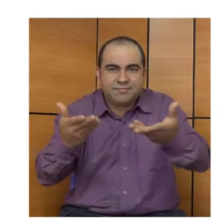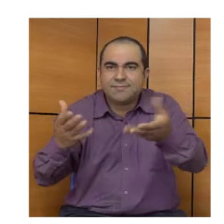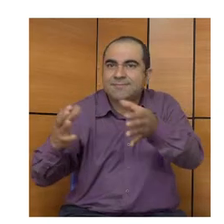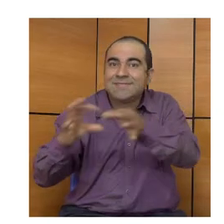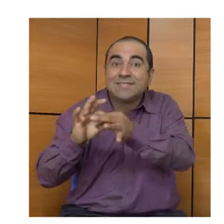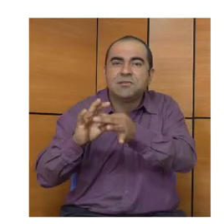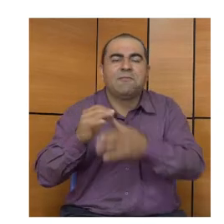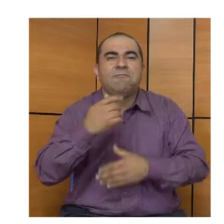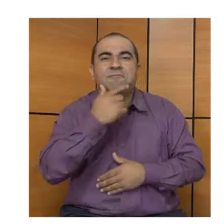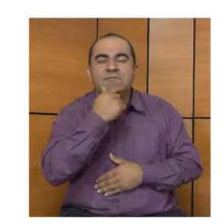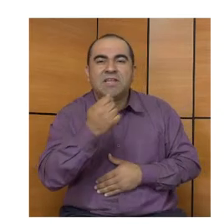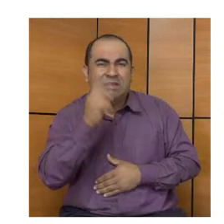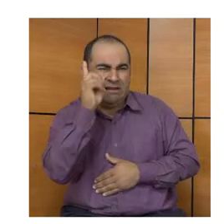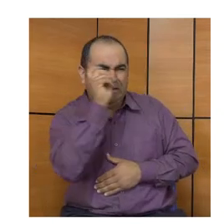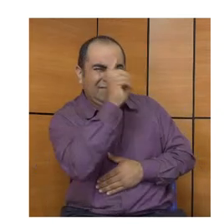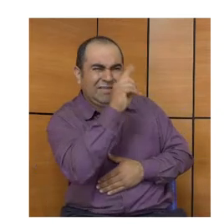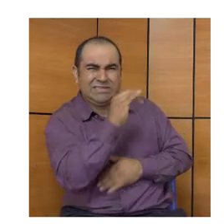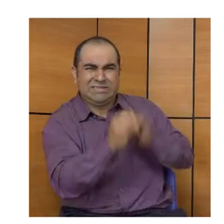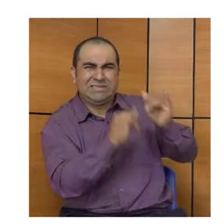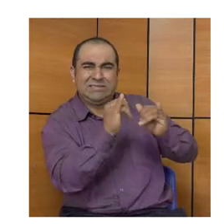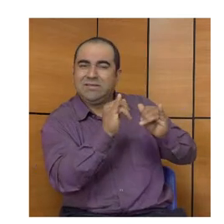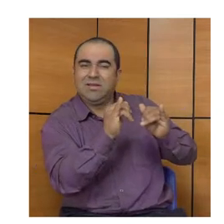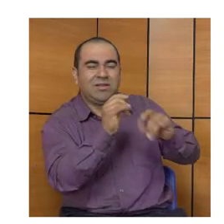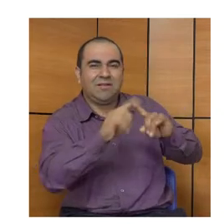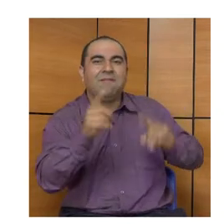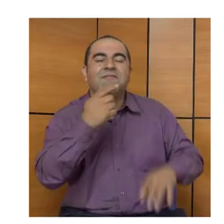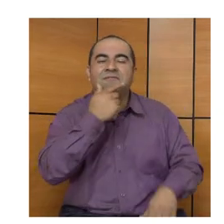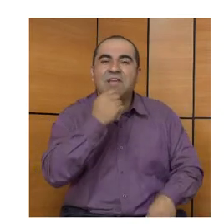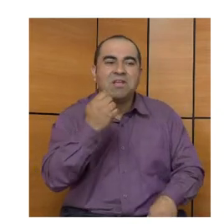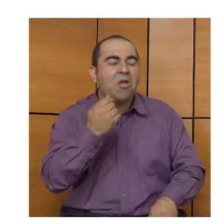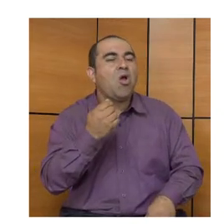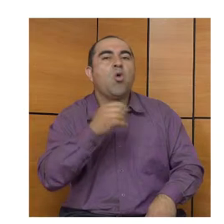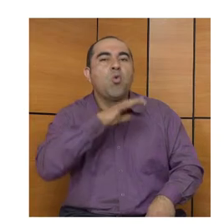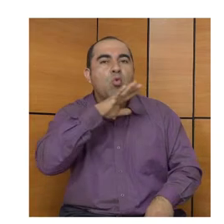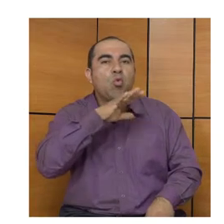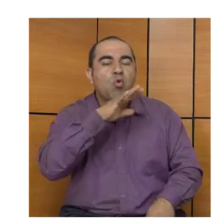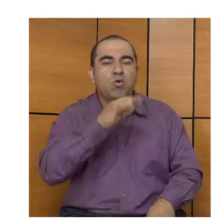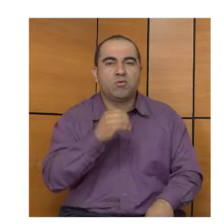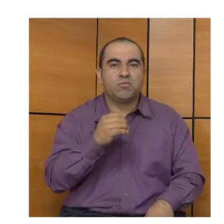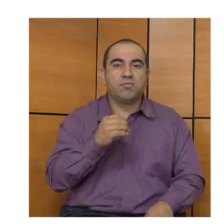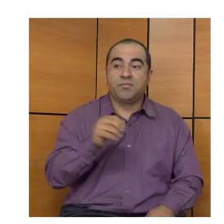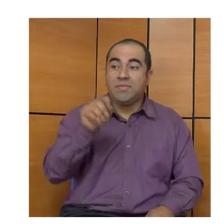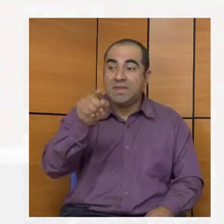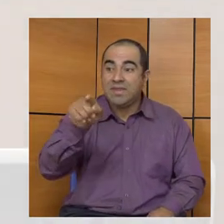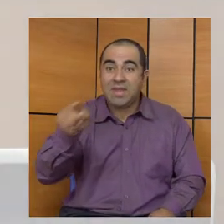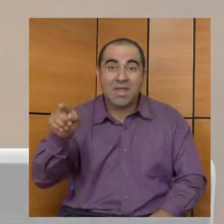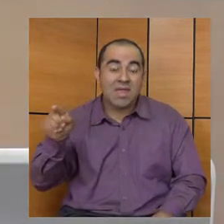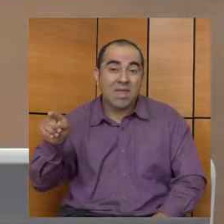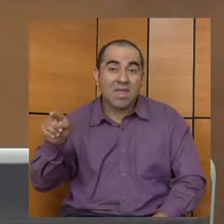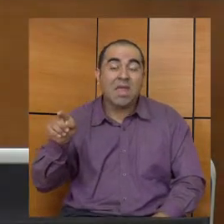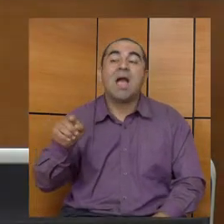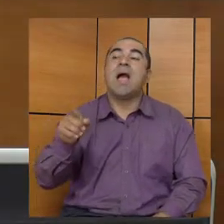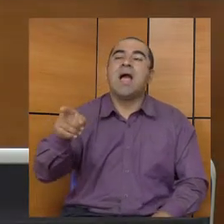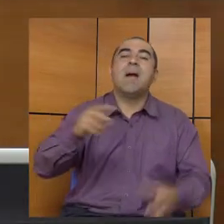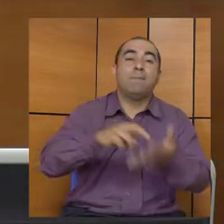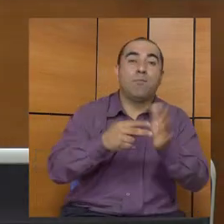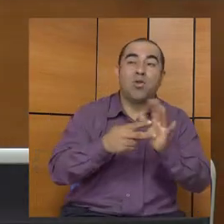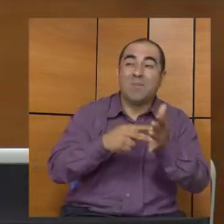fuera sencillo, ¿no? Y ahí nos daba una primera aproximación a cómo enfrentarnos a este